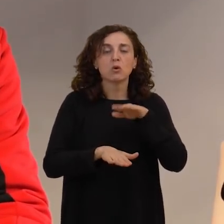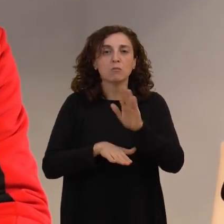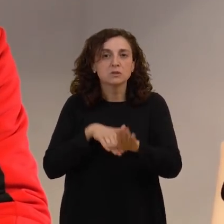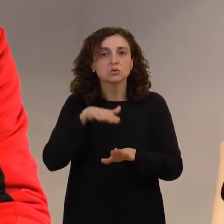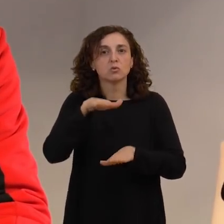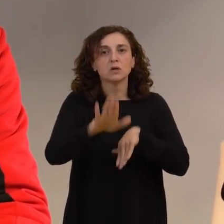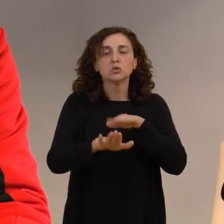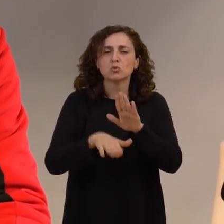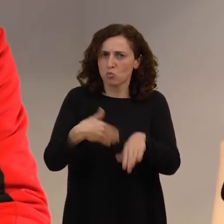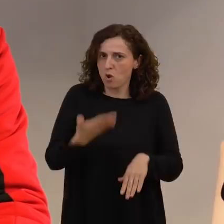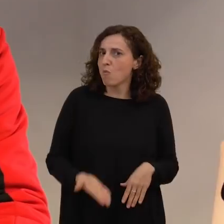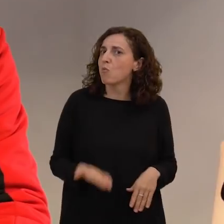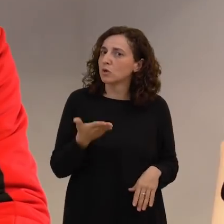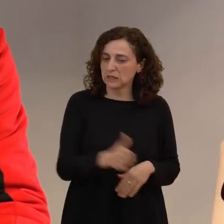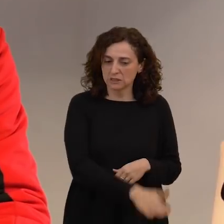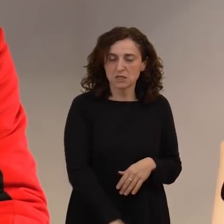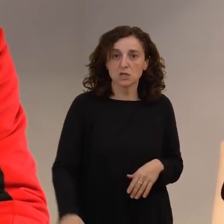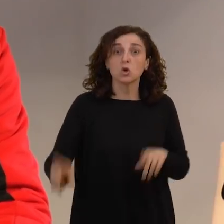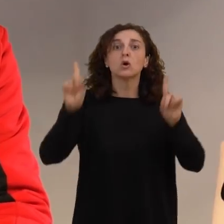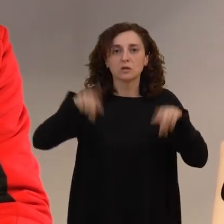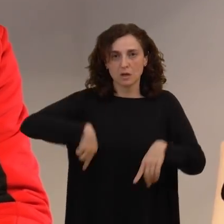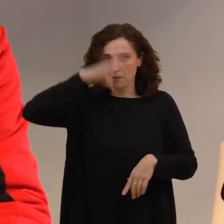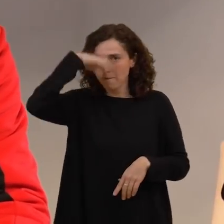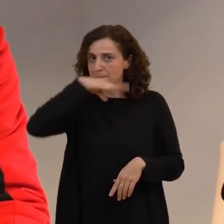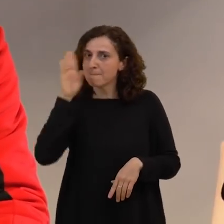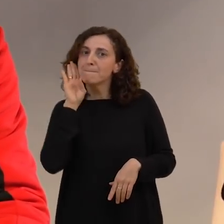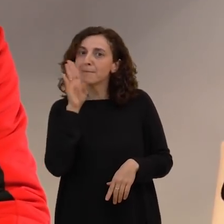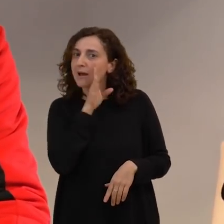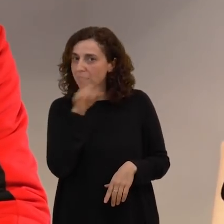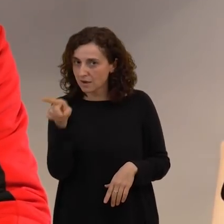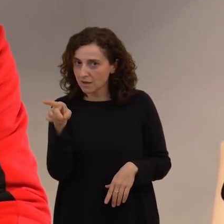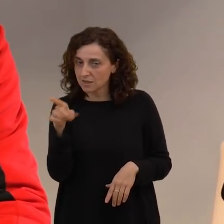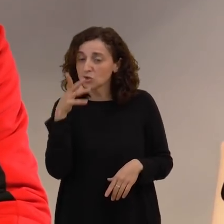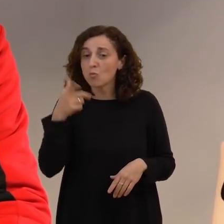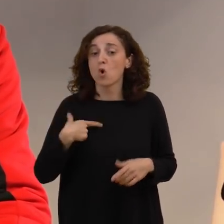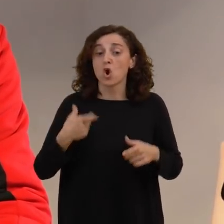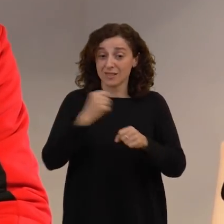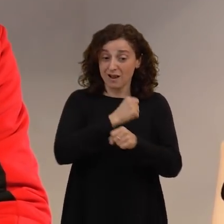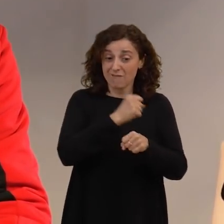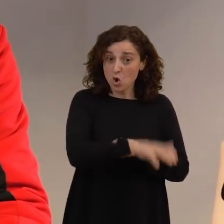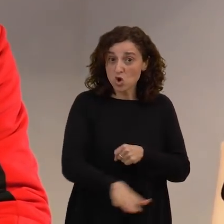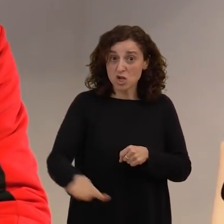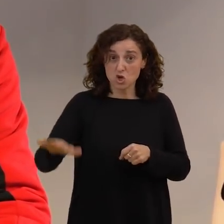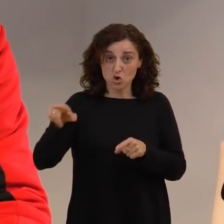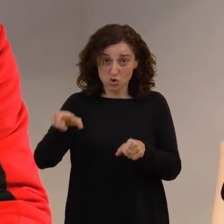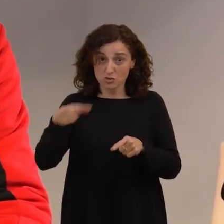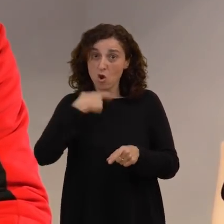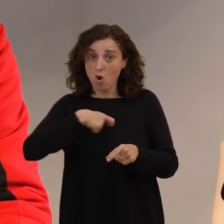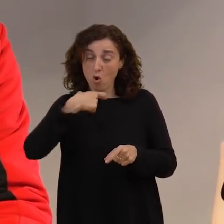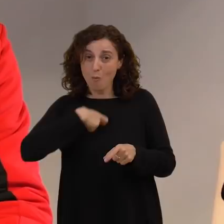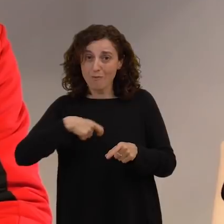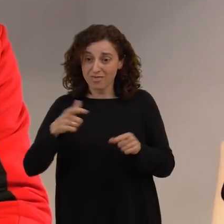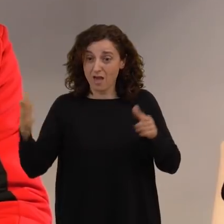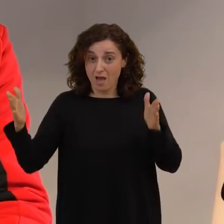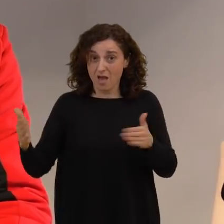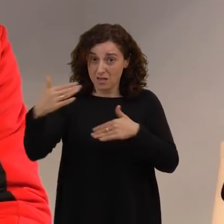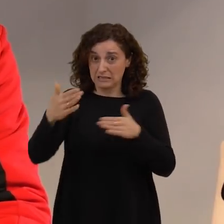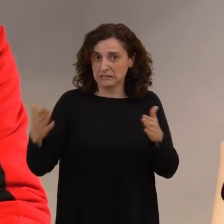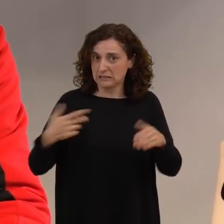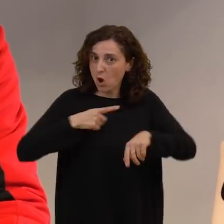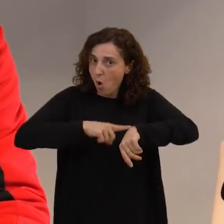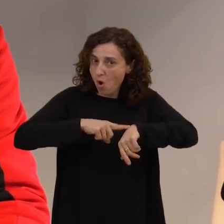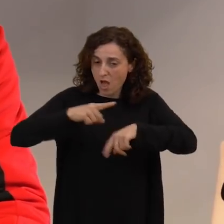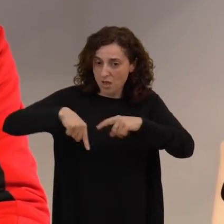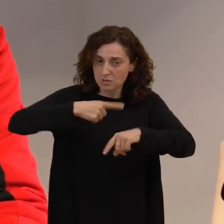un paso a paso muy importante para los niños y para los padres porque en todas esas sesiones hasta una edad de cuatro